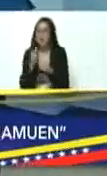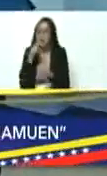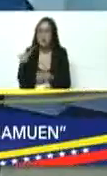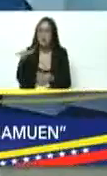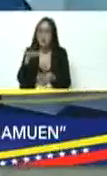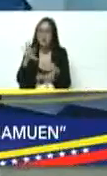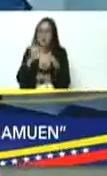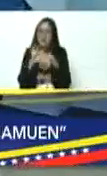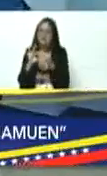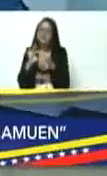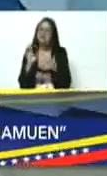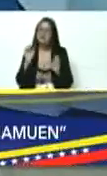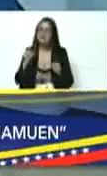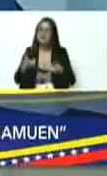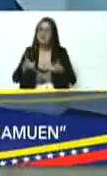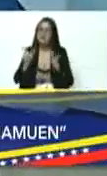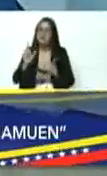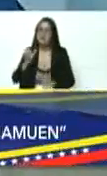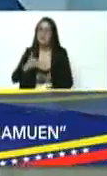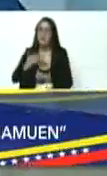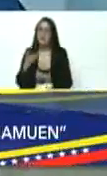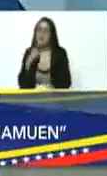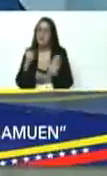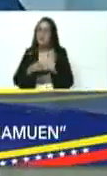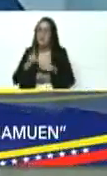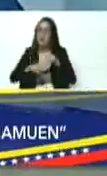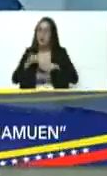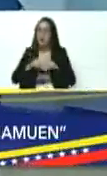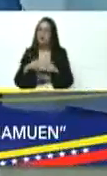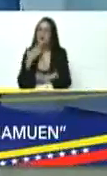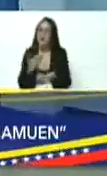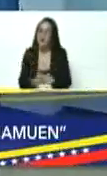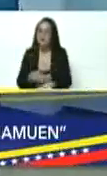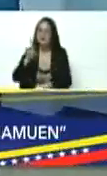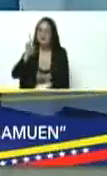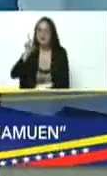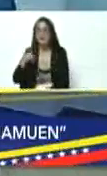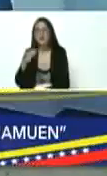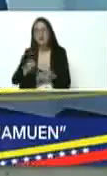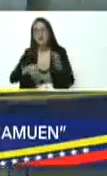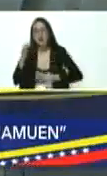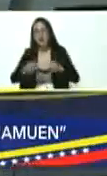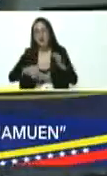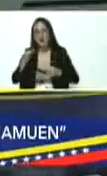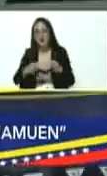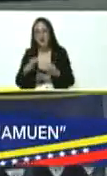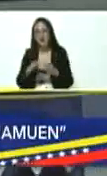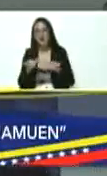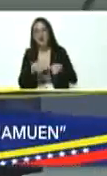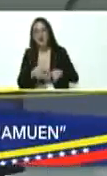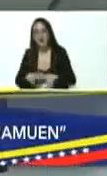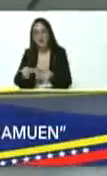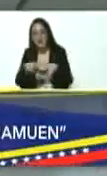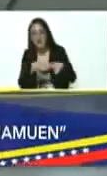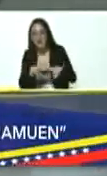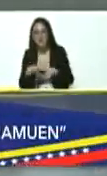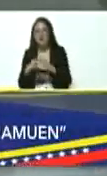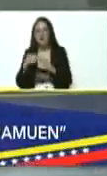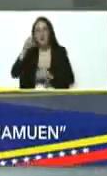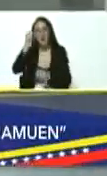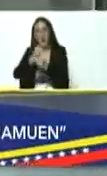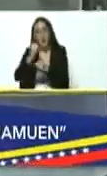se logran las cosas. Señor presidente, le puedo decir gracias a los abogados, a los ingenieros, a los